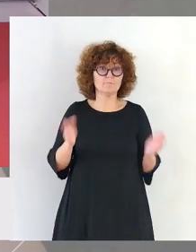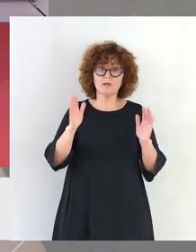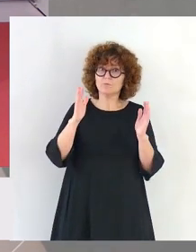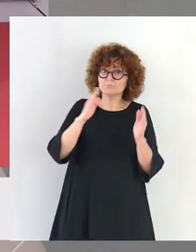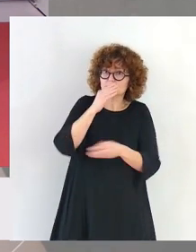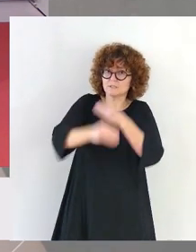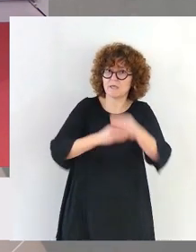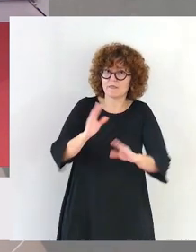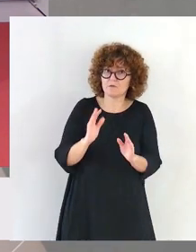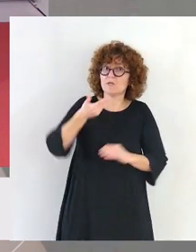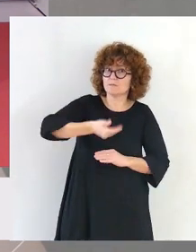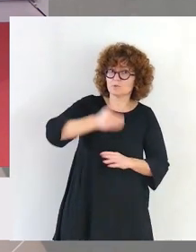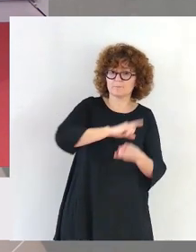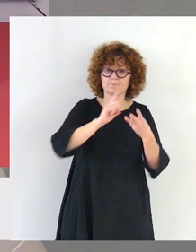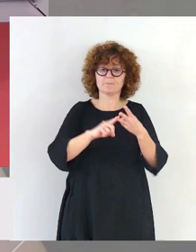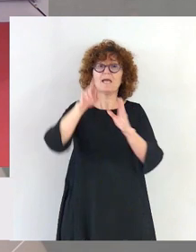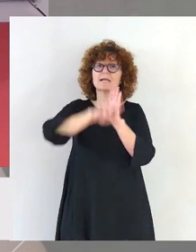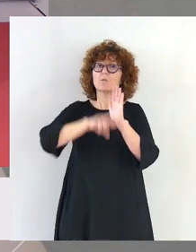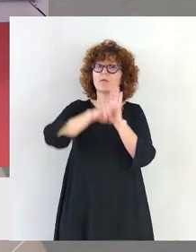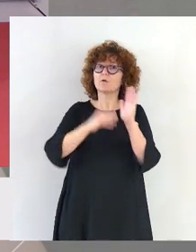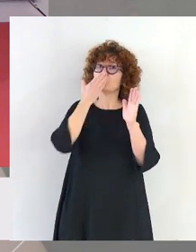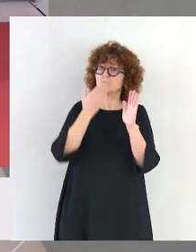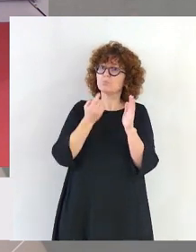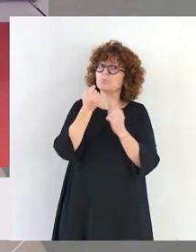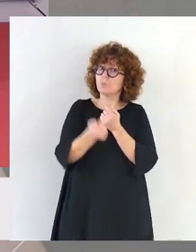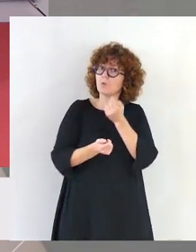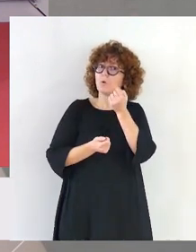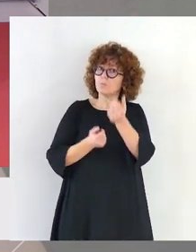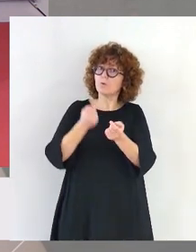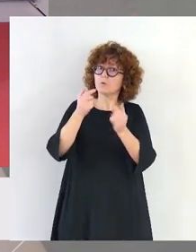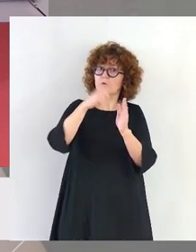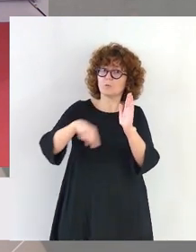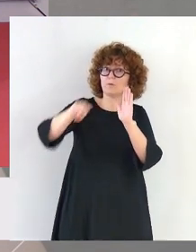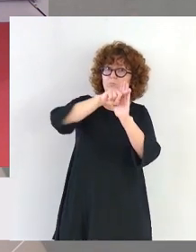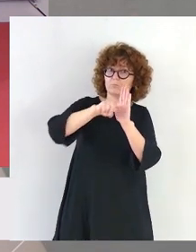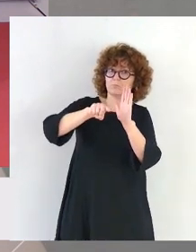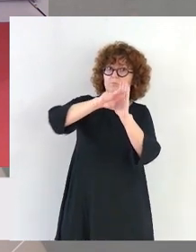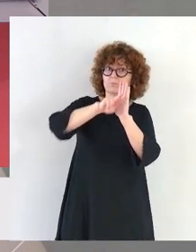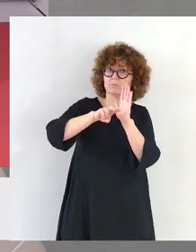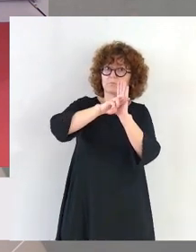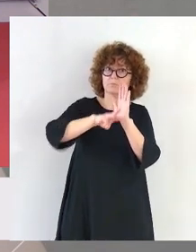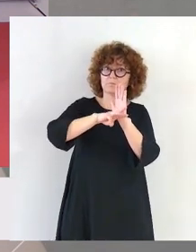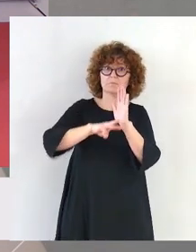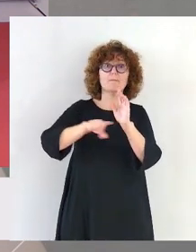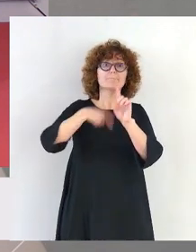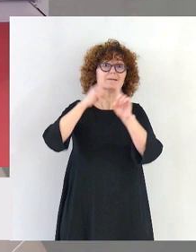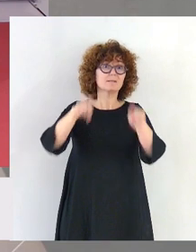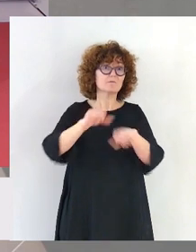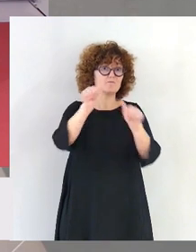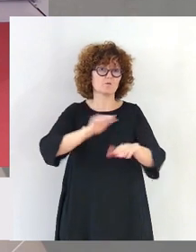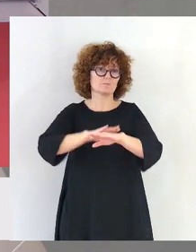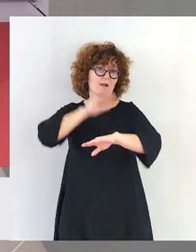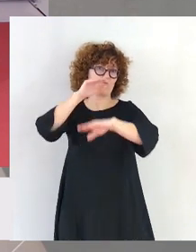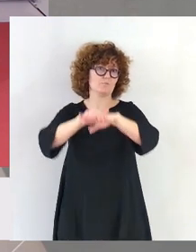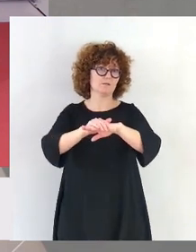importante y la regulación va avanzando cada vez tenemos más regulación y Tenemos también mejores maneras de hacer cumplir La regulación yo creo que